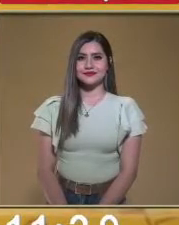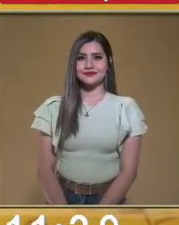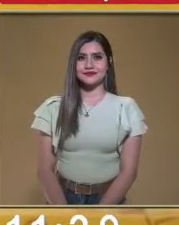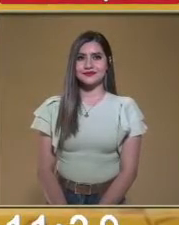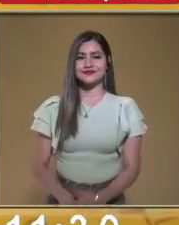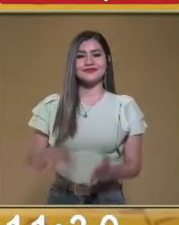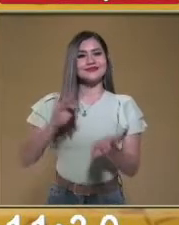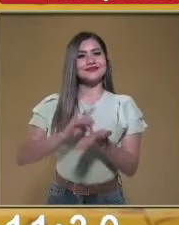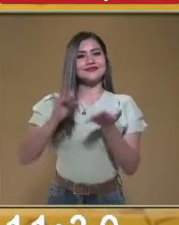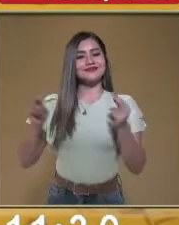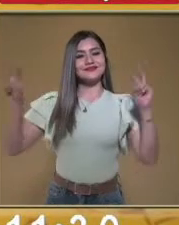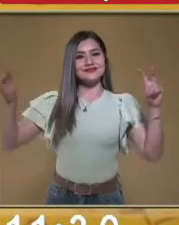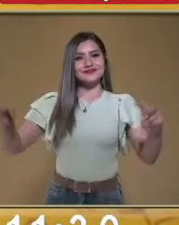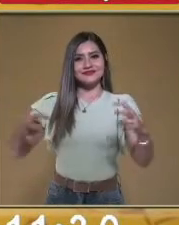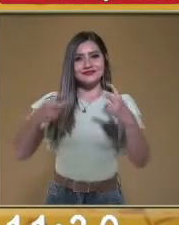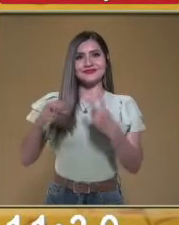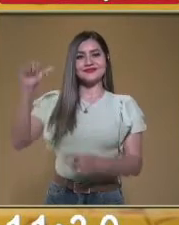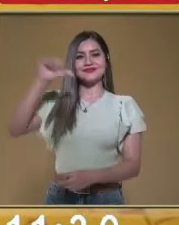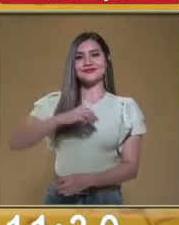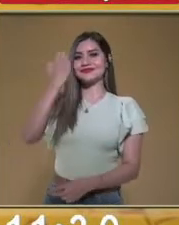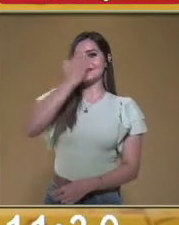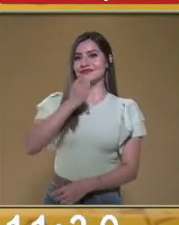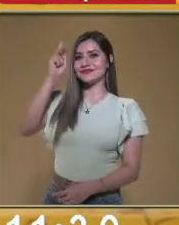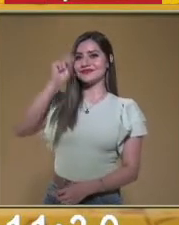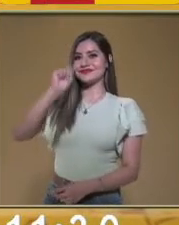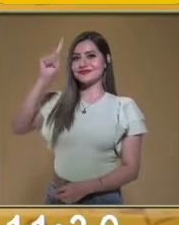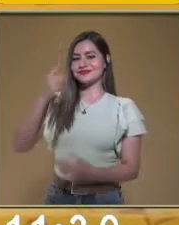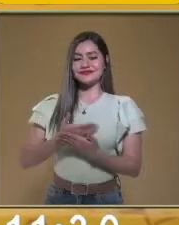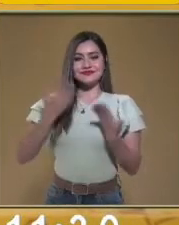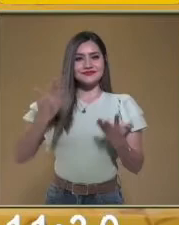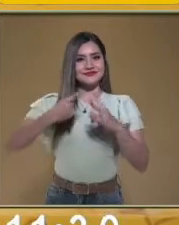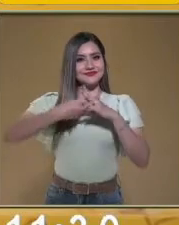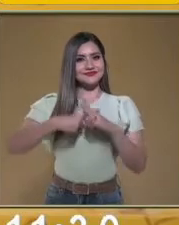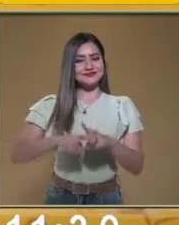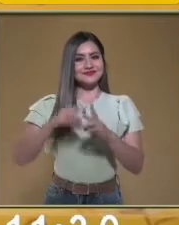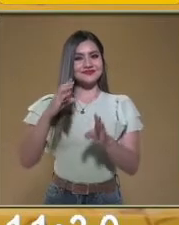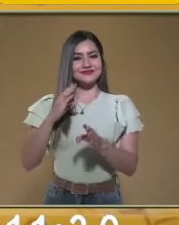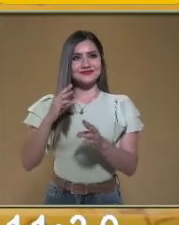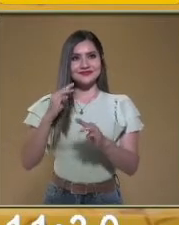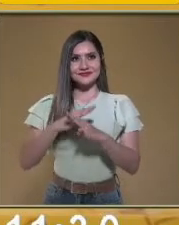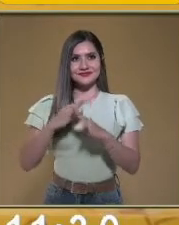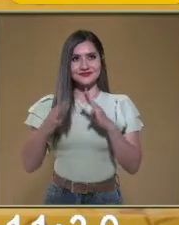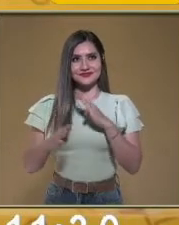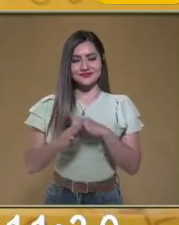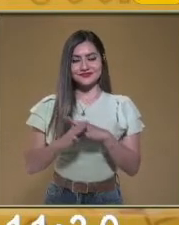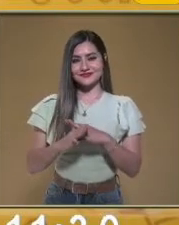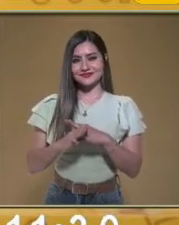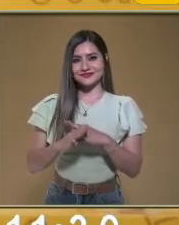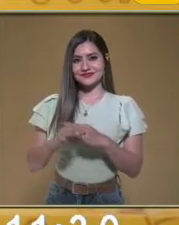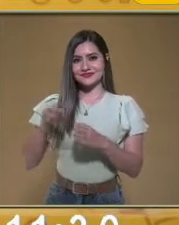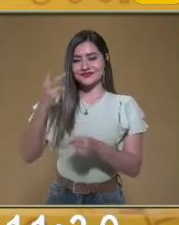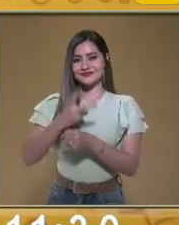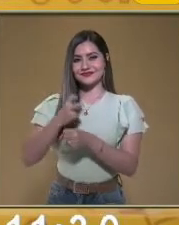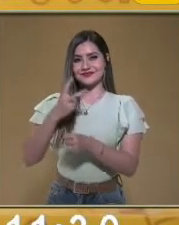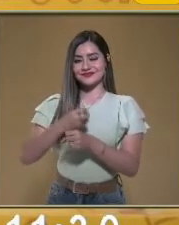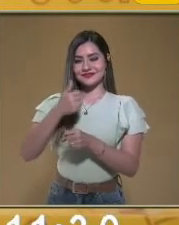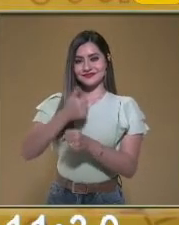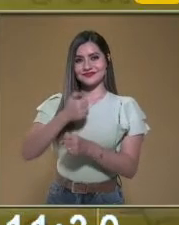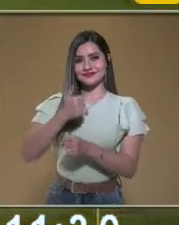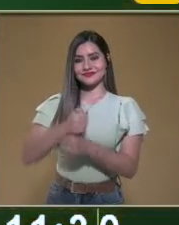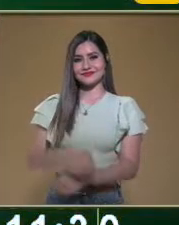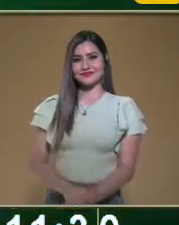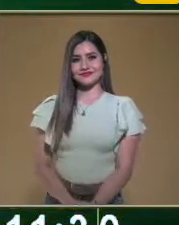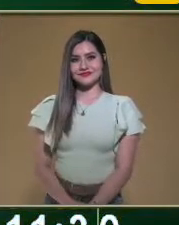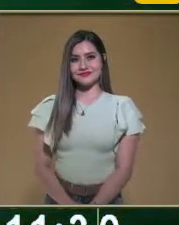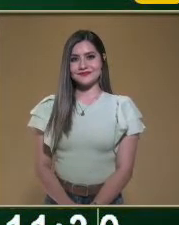Gracias por seguirnos sintonizando aquí en Escuela TV y damos inicio a la clase a nuestros alumnos de segundo grado